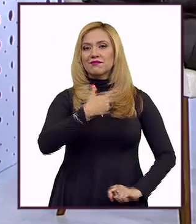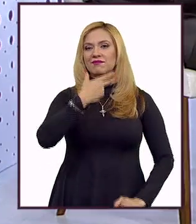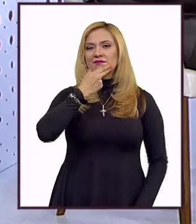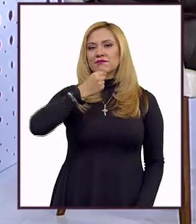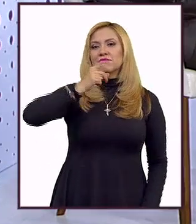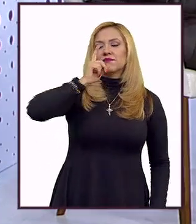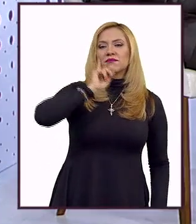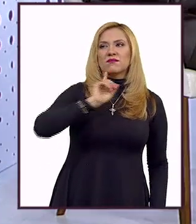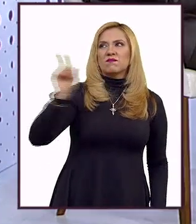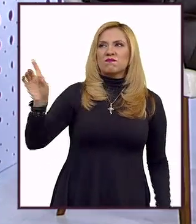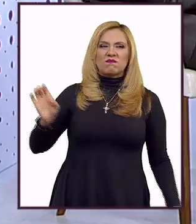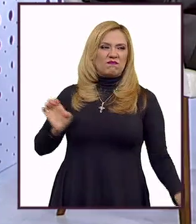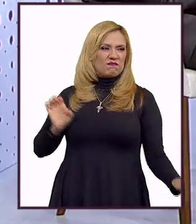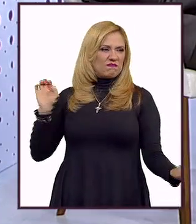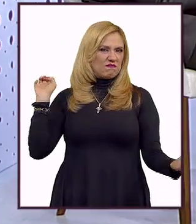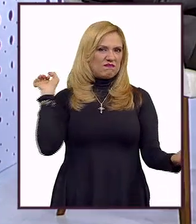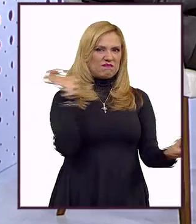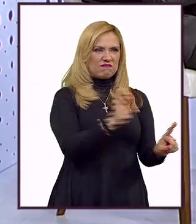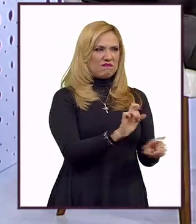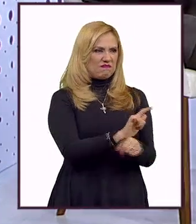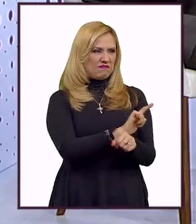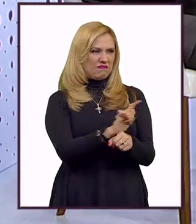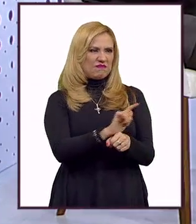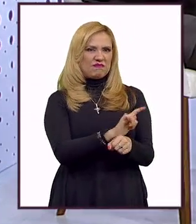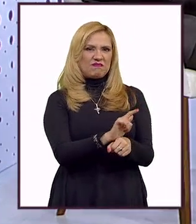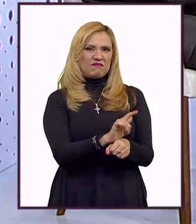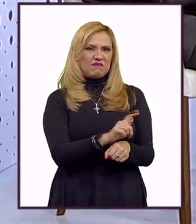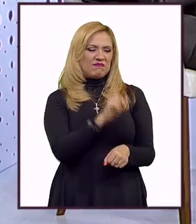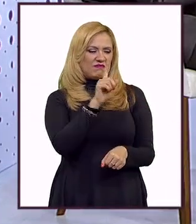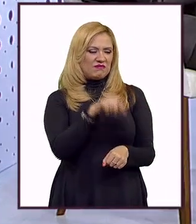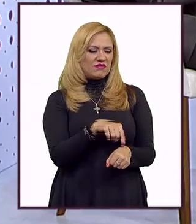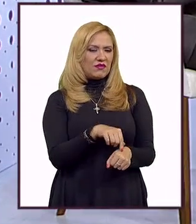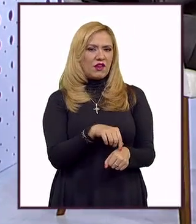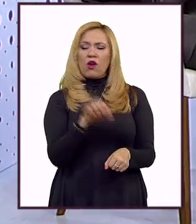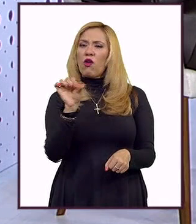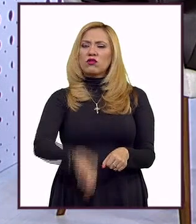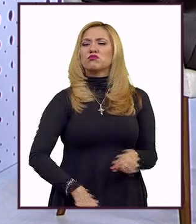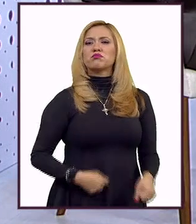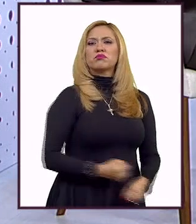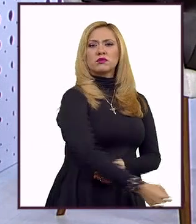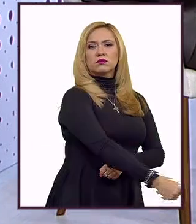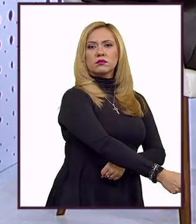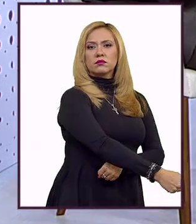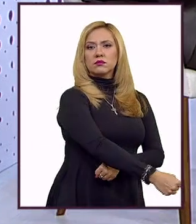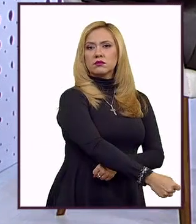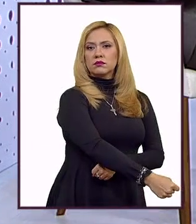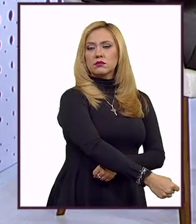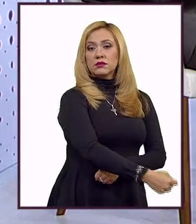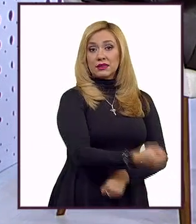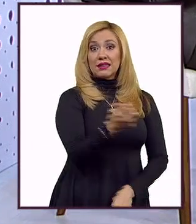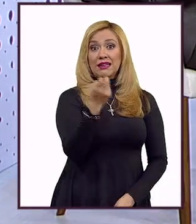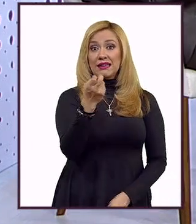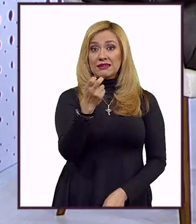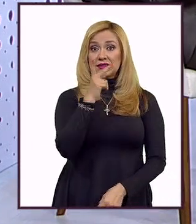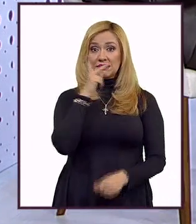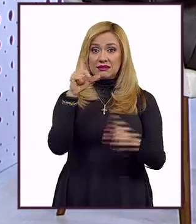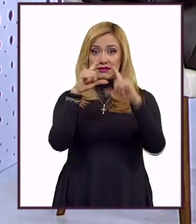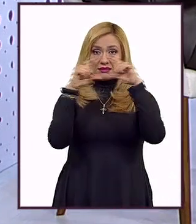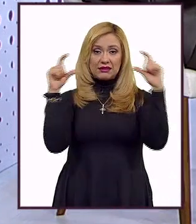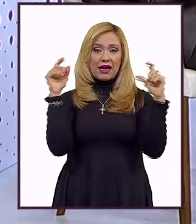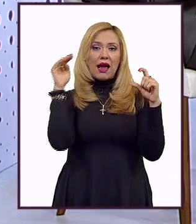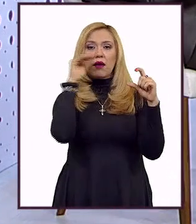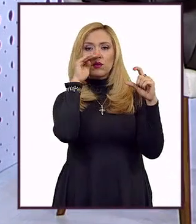por el odio, la homofobia, el odio hacia esa persona por su condición de género. Y ese fue el motivo de la tortura. Como tú dices,